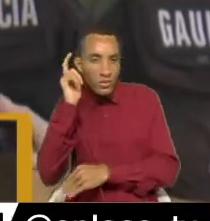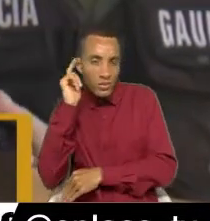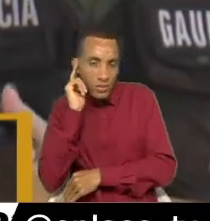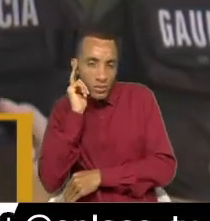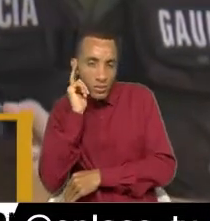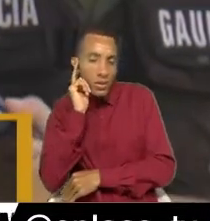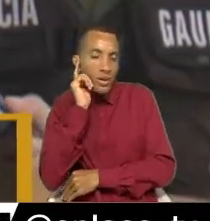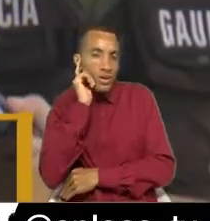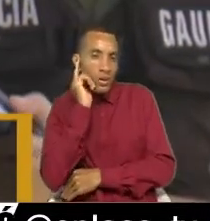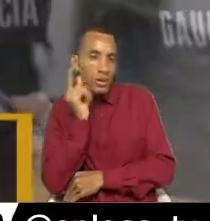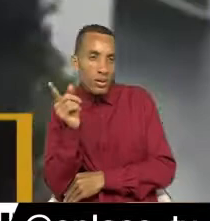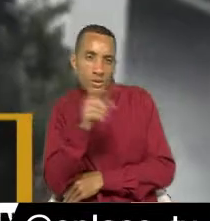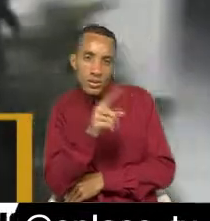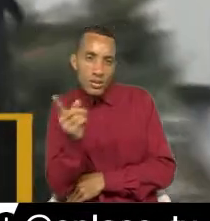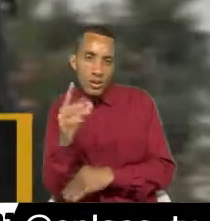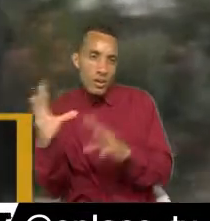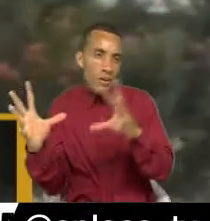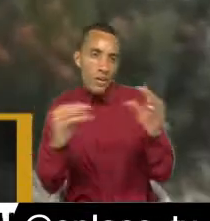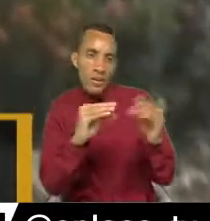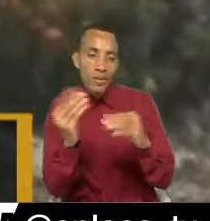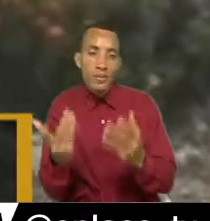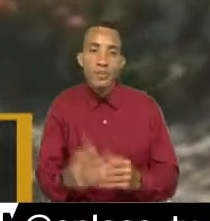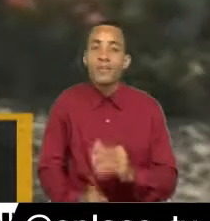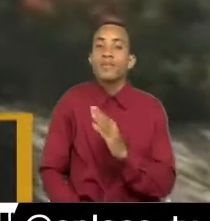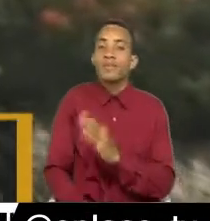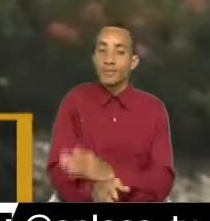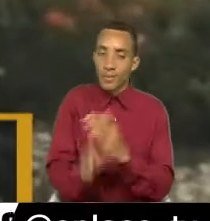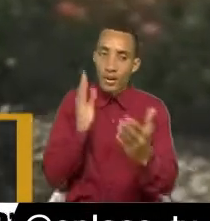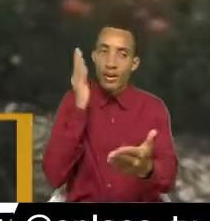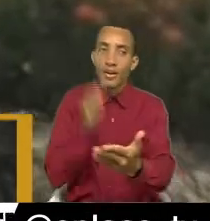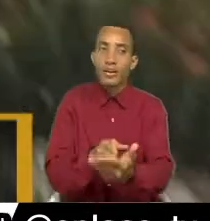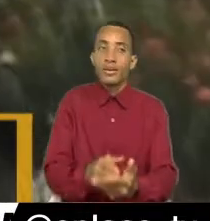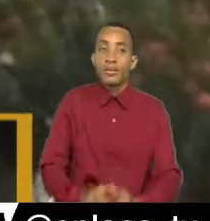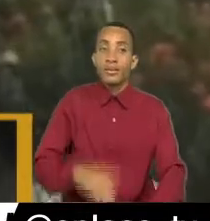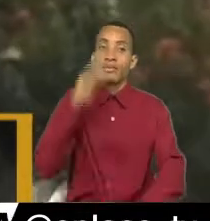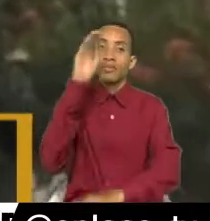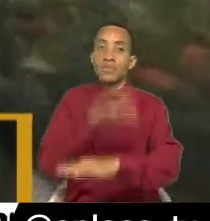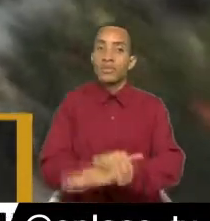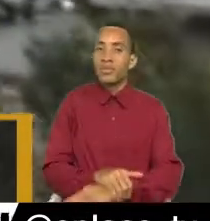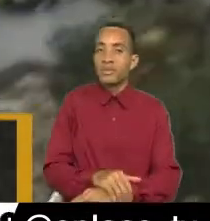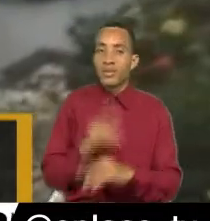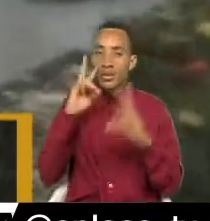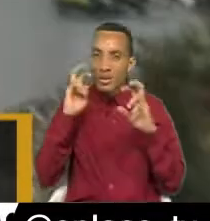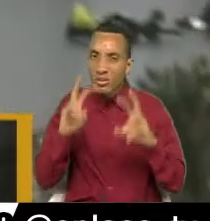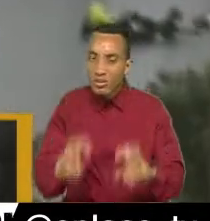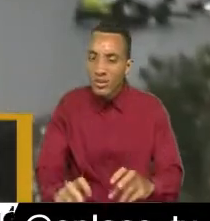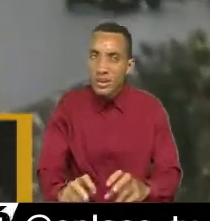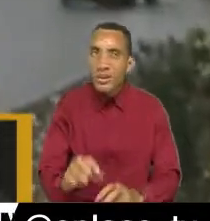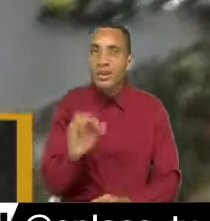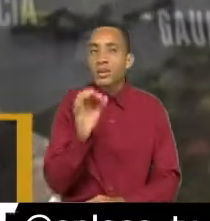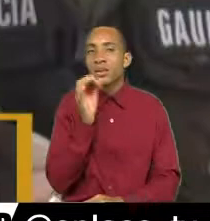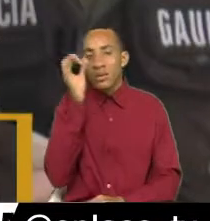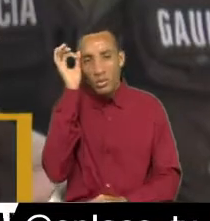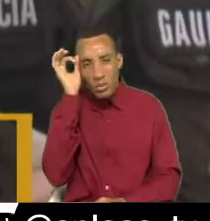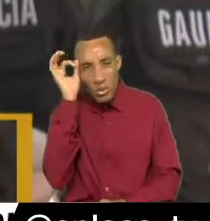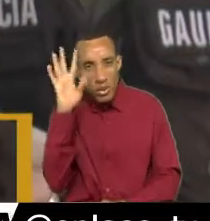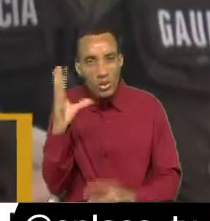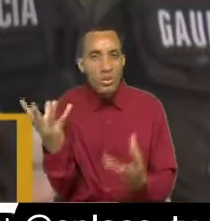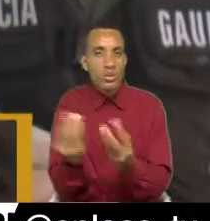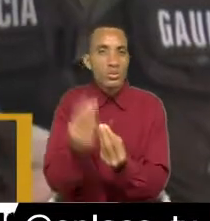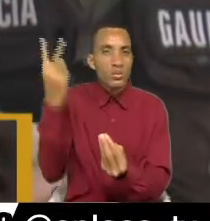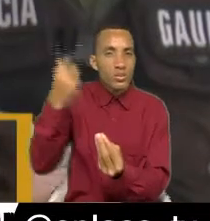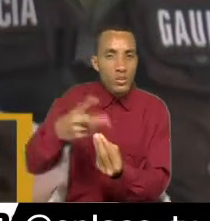bandidos seguían intimidando a esta persona. La policía investiga si los detenidos hacían parte de una peligrosa banda dedicada a la extorsión. Estos